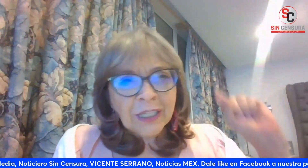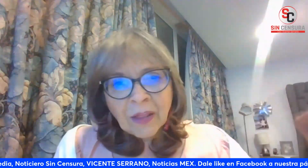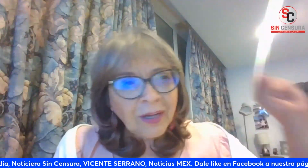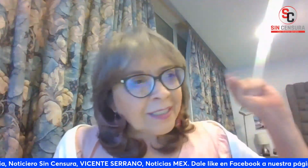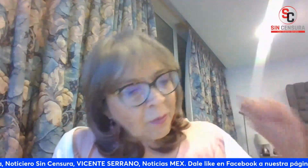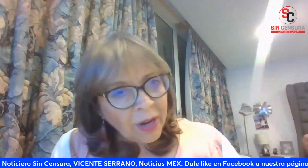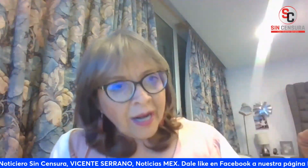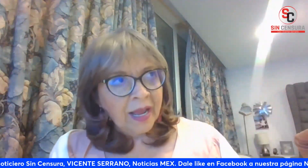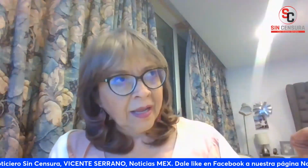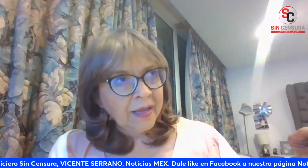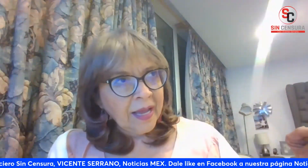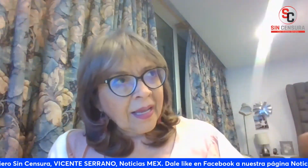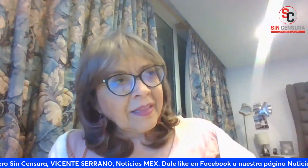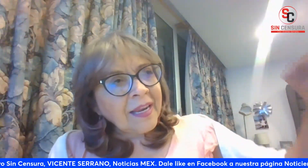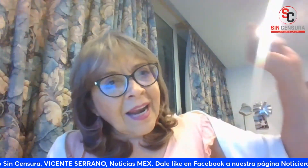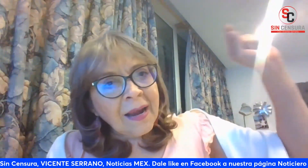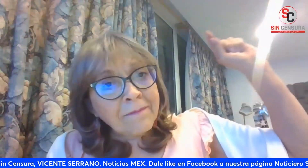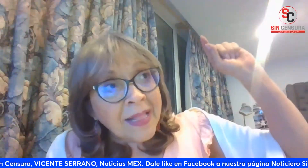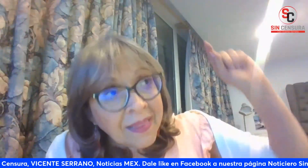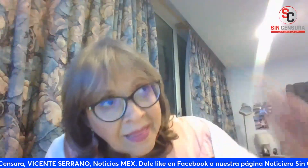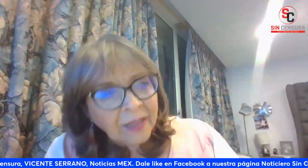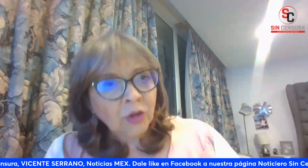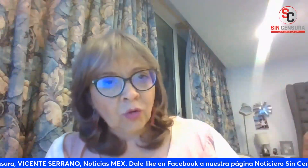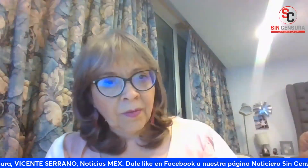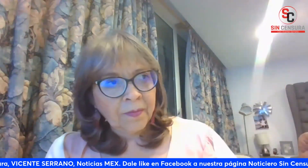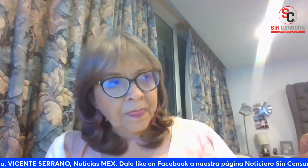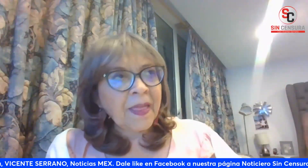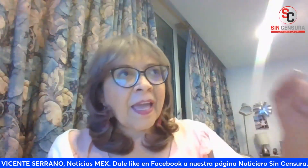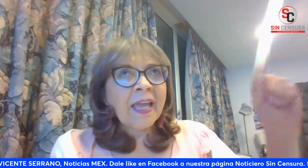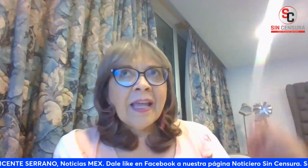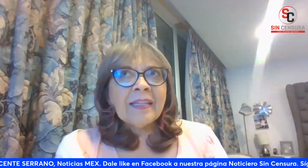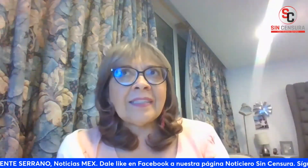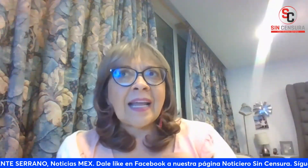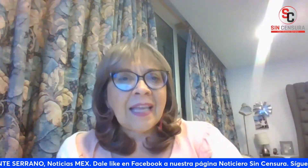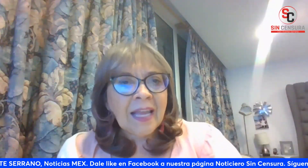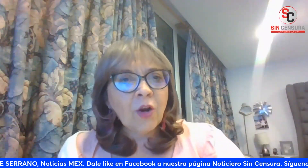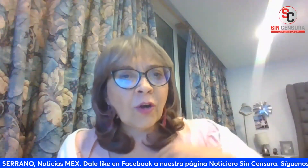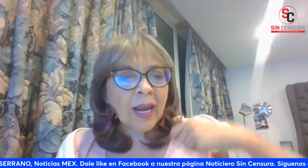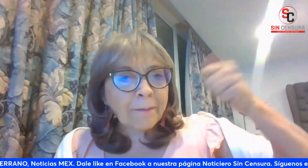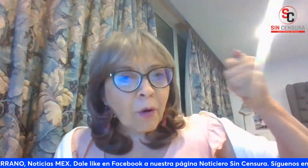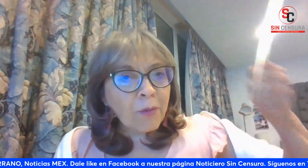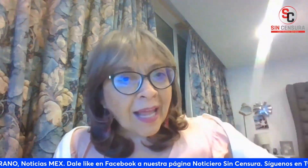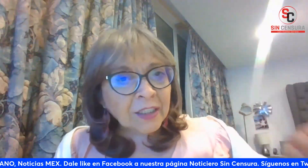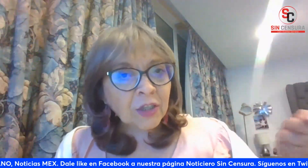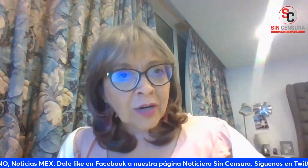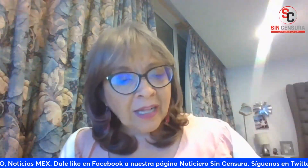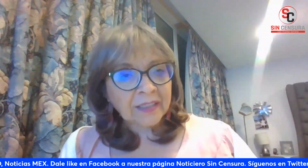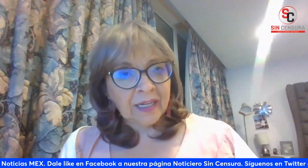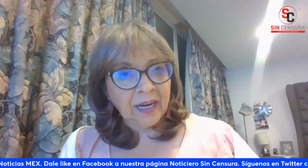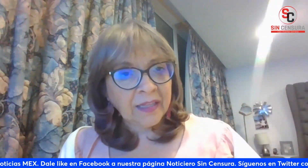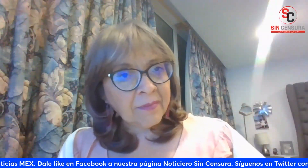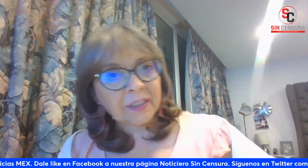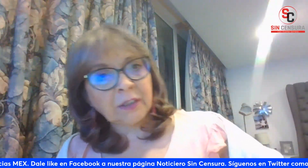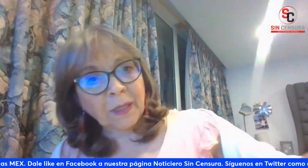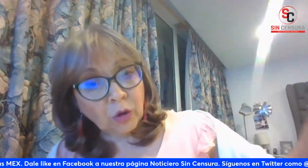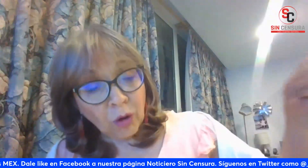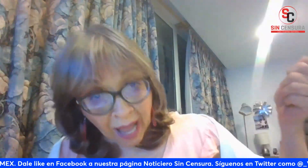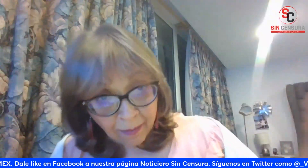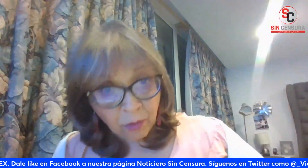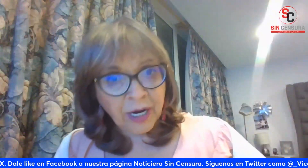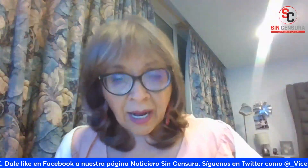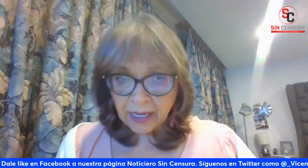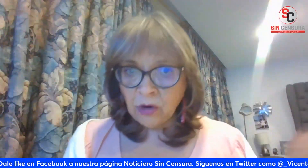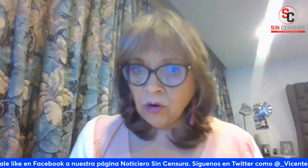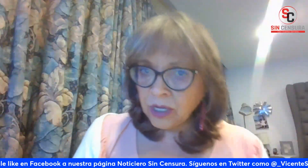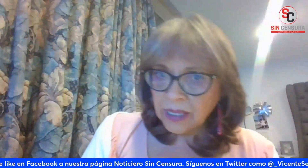¿Por qué los senadores de Morena, que tienen el mandato de seguir lo que la población hace, le tiene más respeto